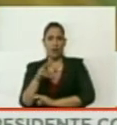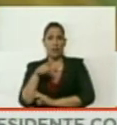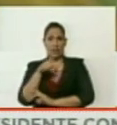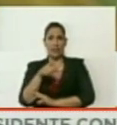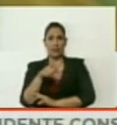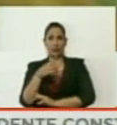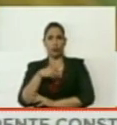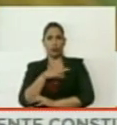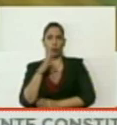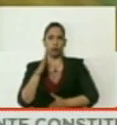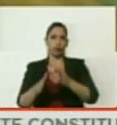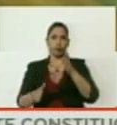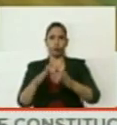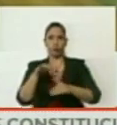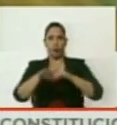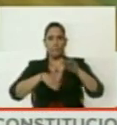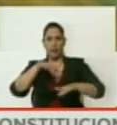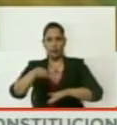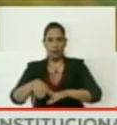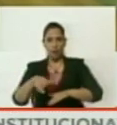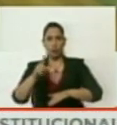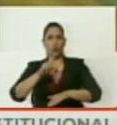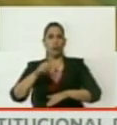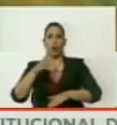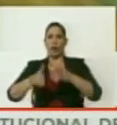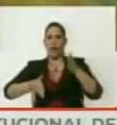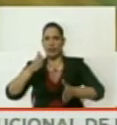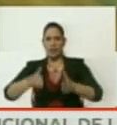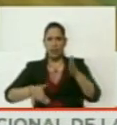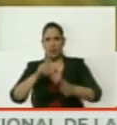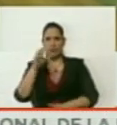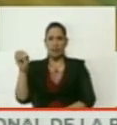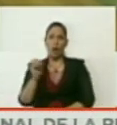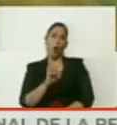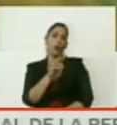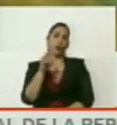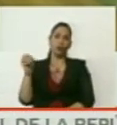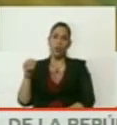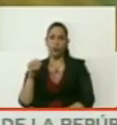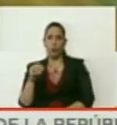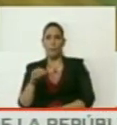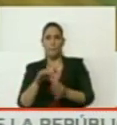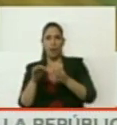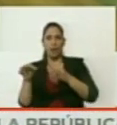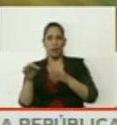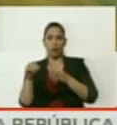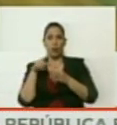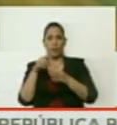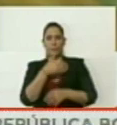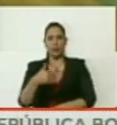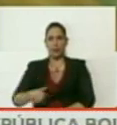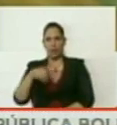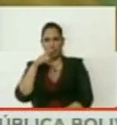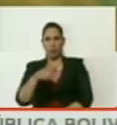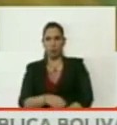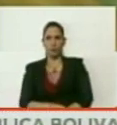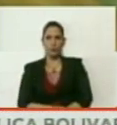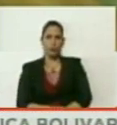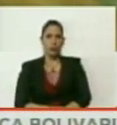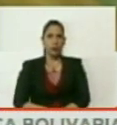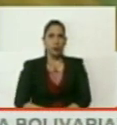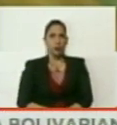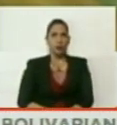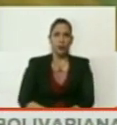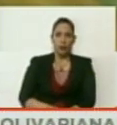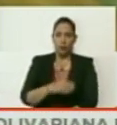está avanzando, de que no fue una carrera de 100 ni de 200 metros planos y que el presidente Maduro, con la